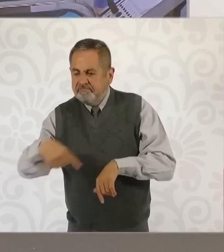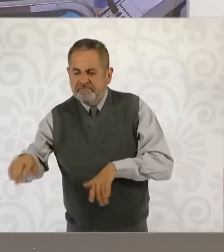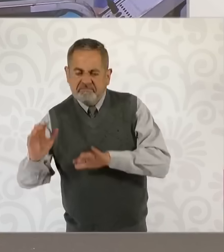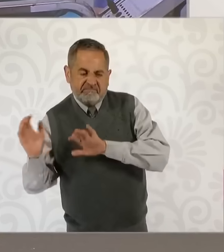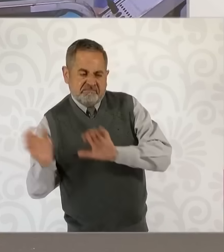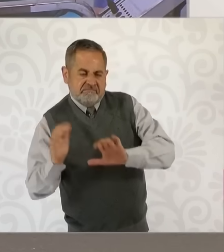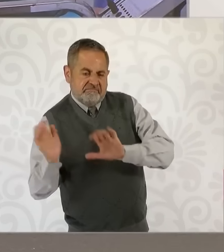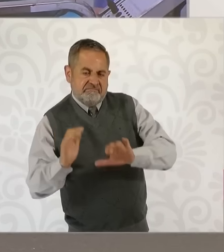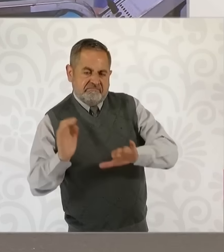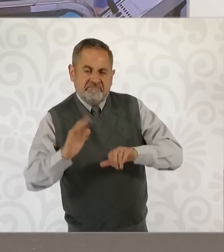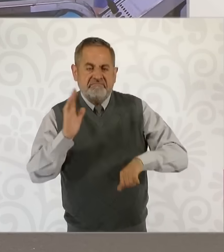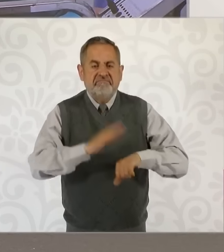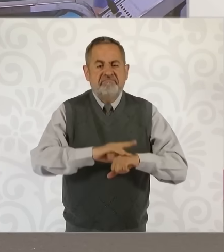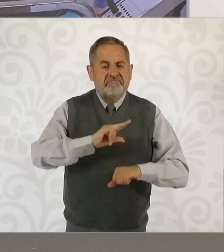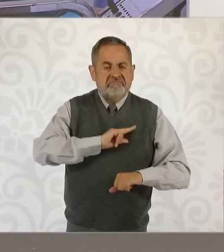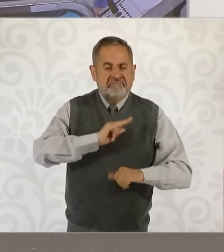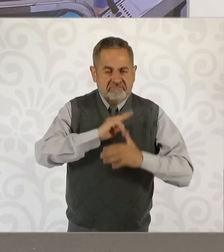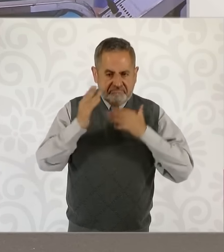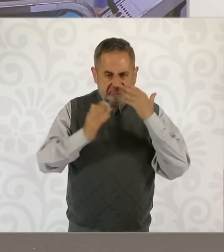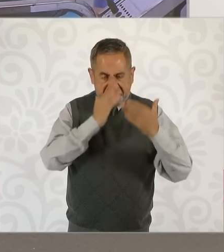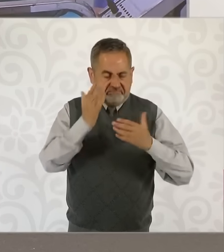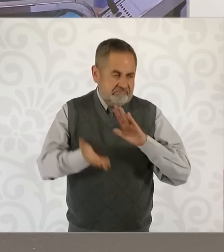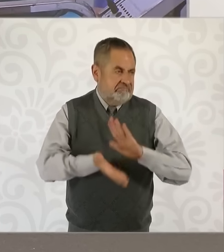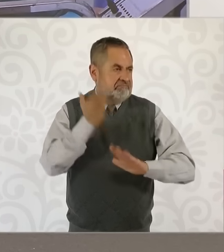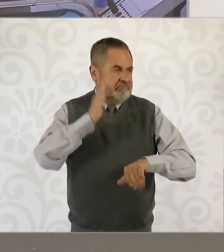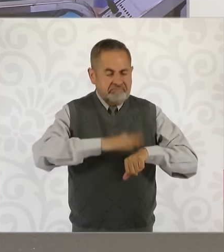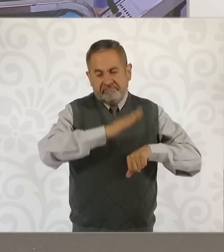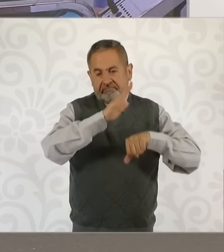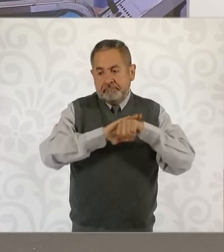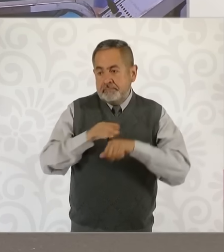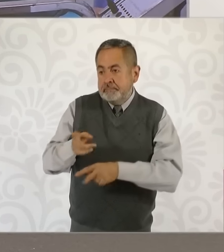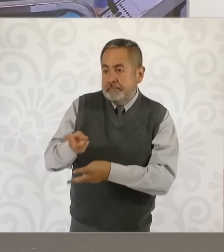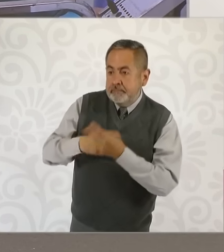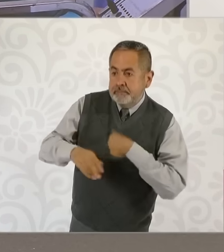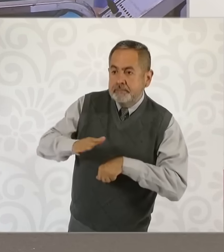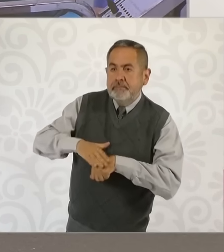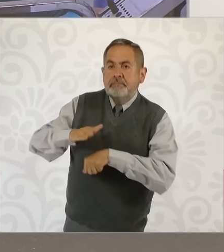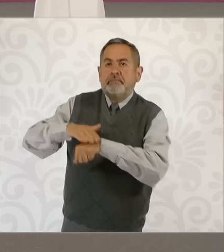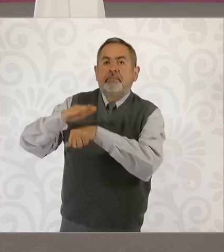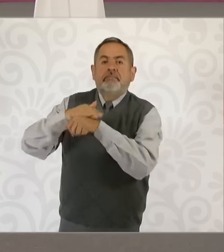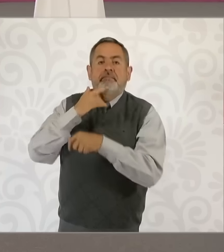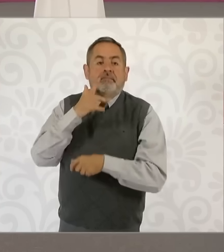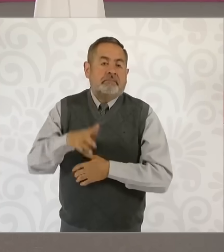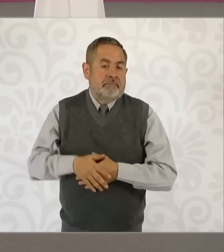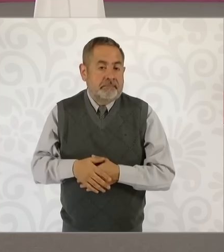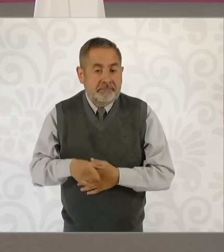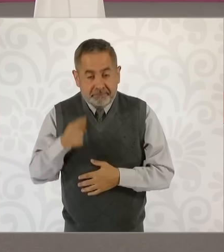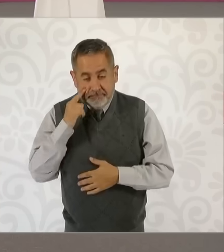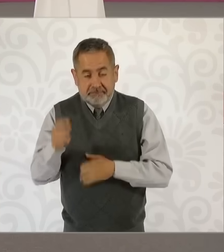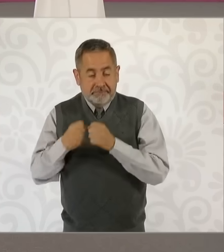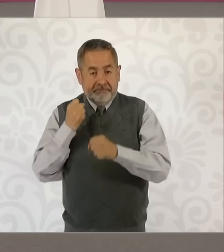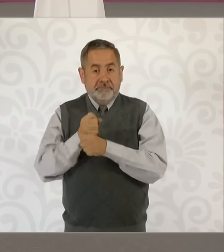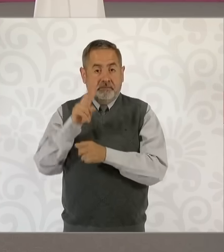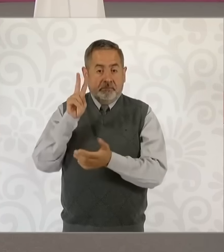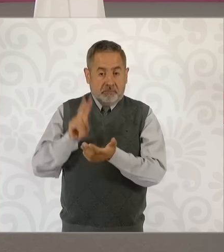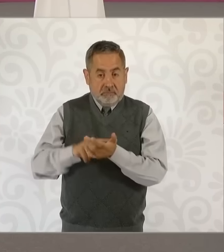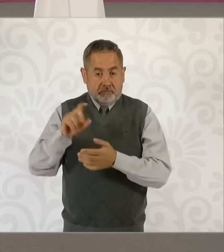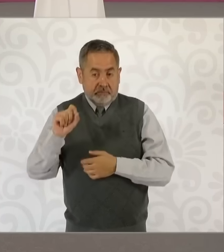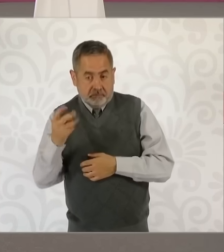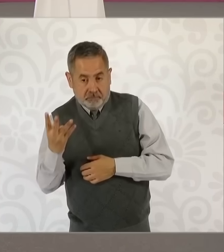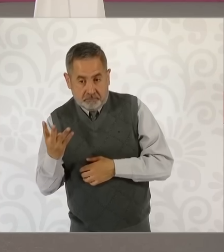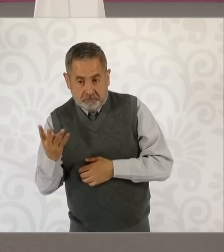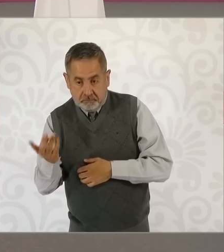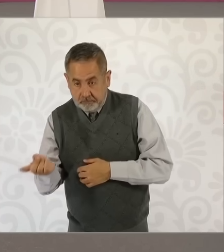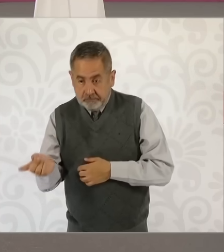su especialidad. Gracias a eso, fíjense nada más, del 2024